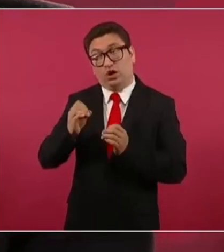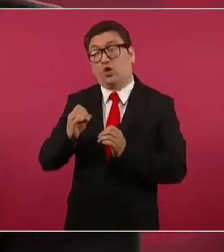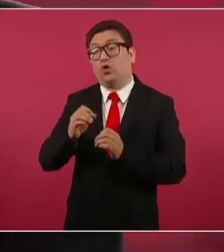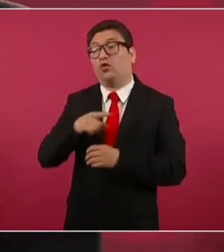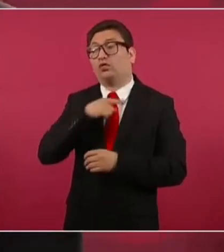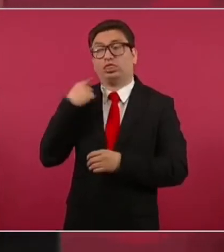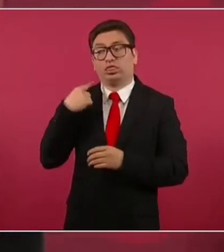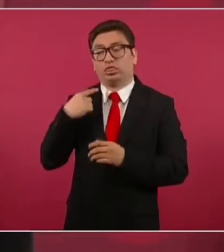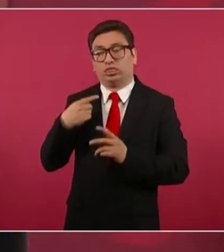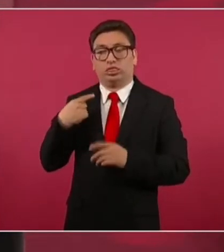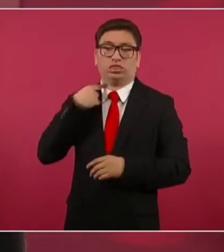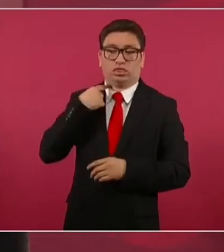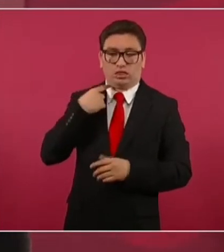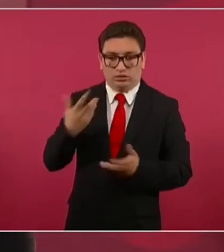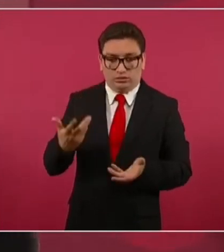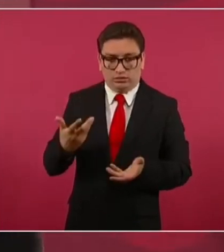cuello.